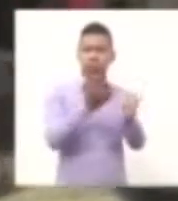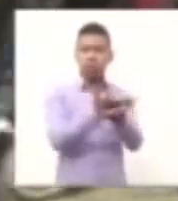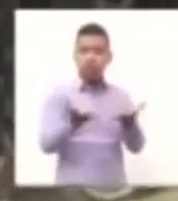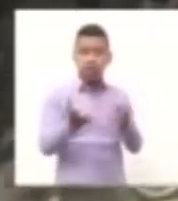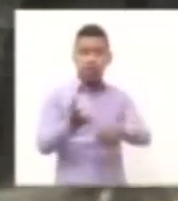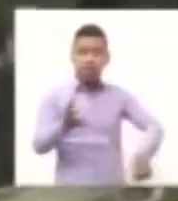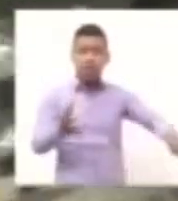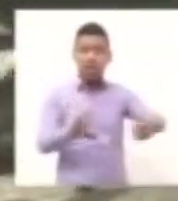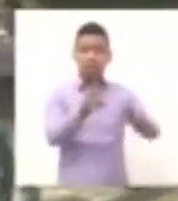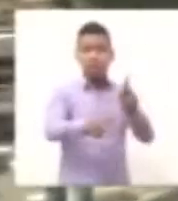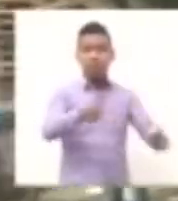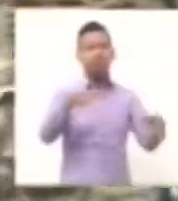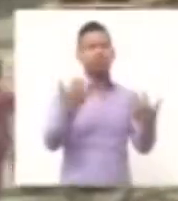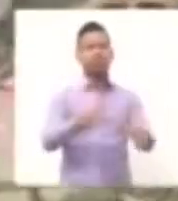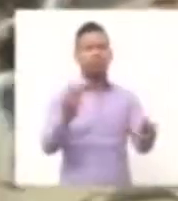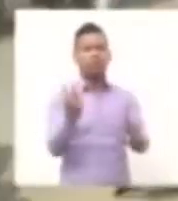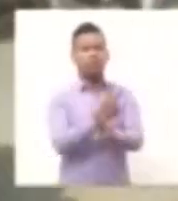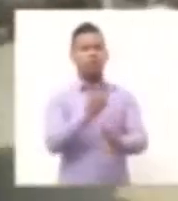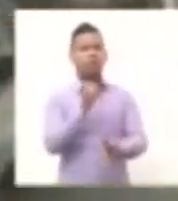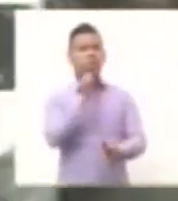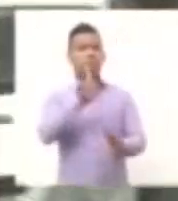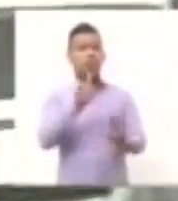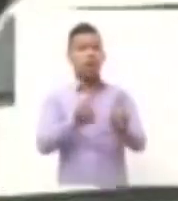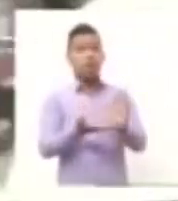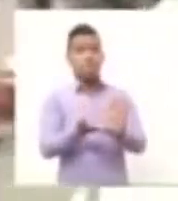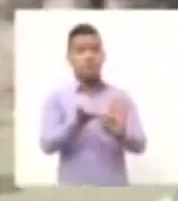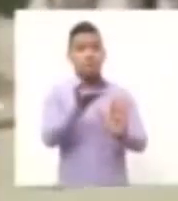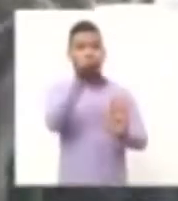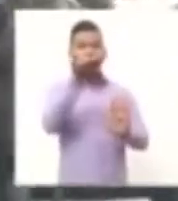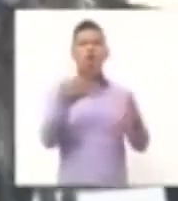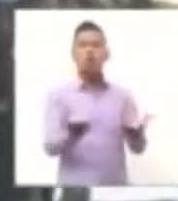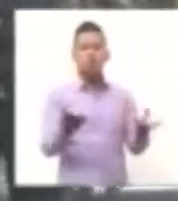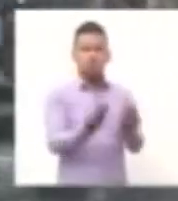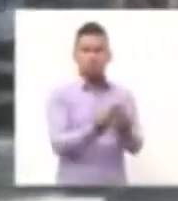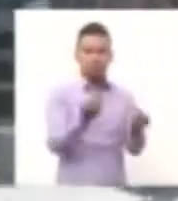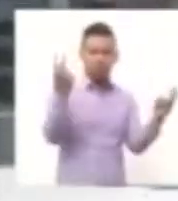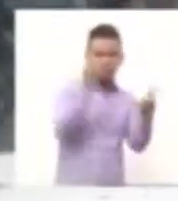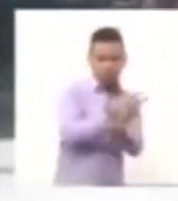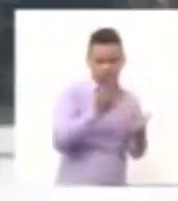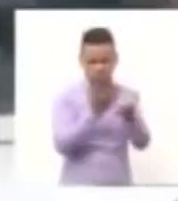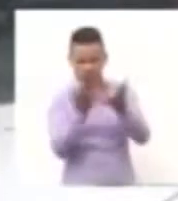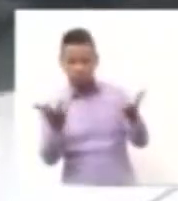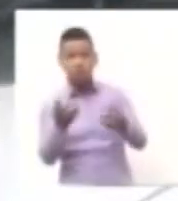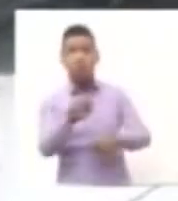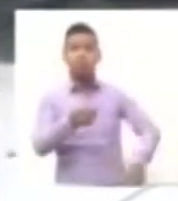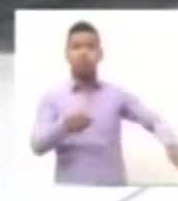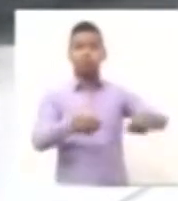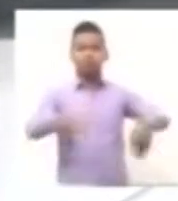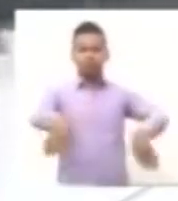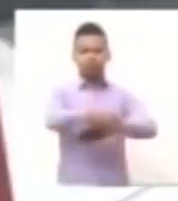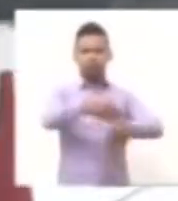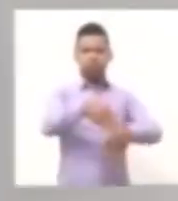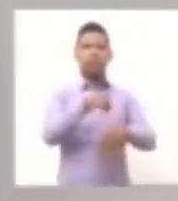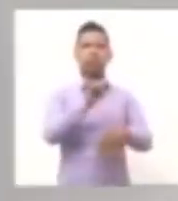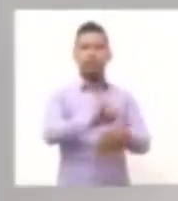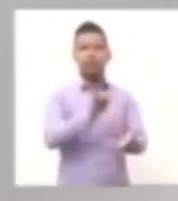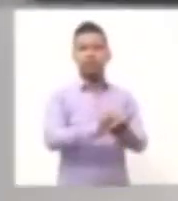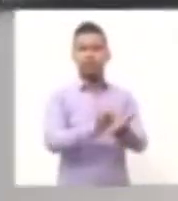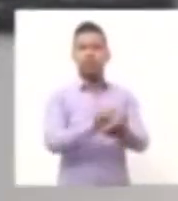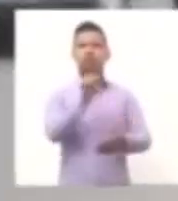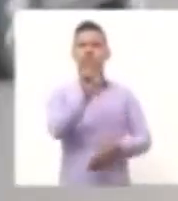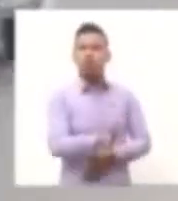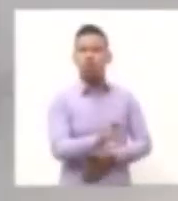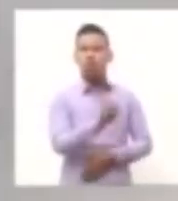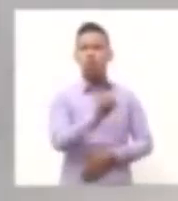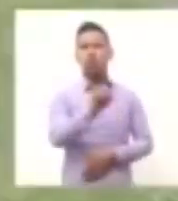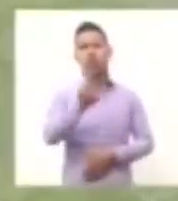de cultivo para la violencia, que se manifiesta en bandas criminales que operan a lo largo de esos corredores, como son el suroriente y suroccidente